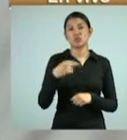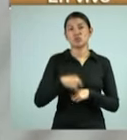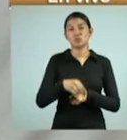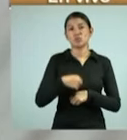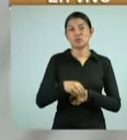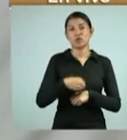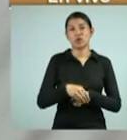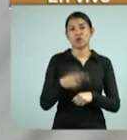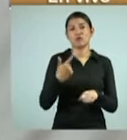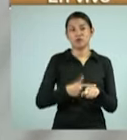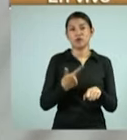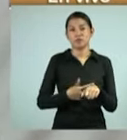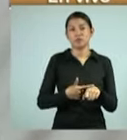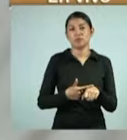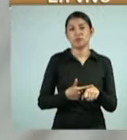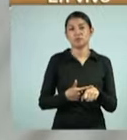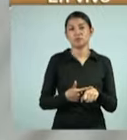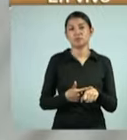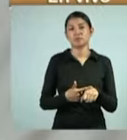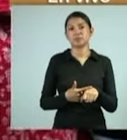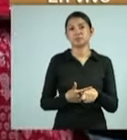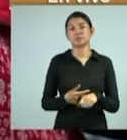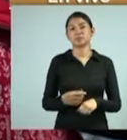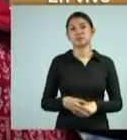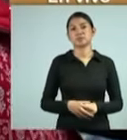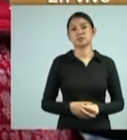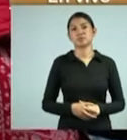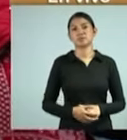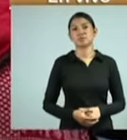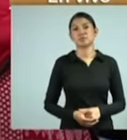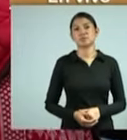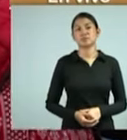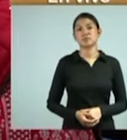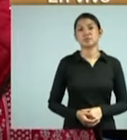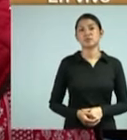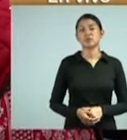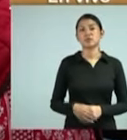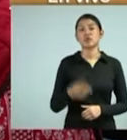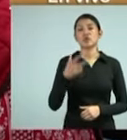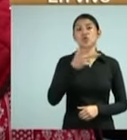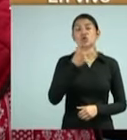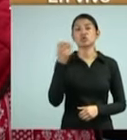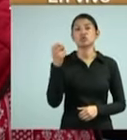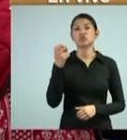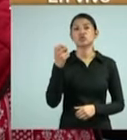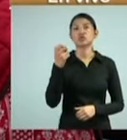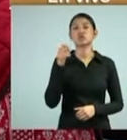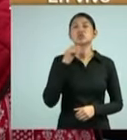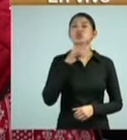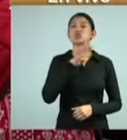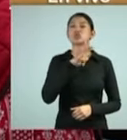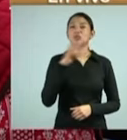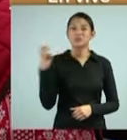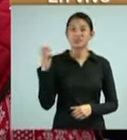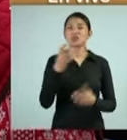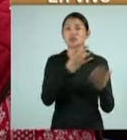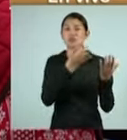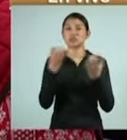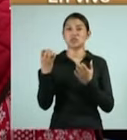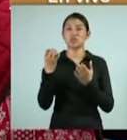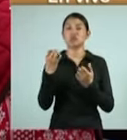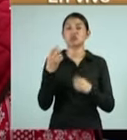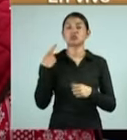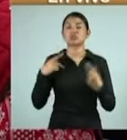la del estado, de la casuística, poco más de 800, casi 900 casos confirmados y de esos